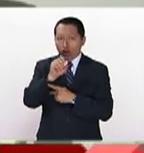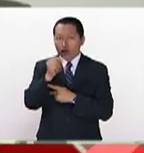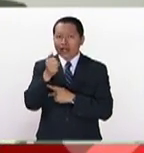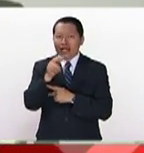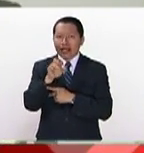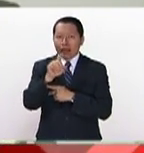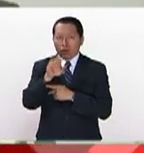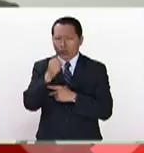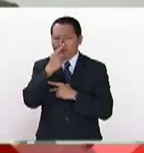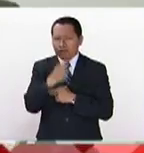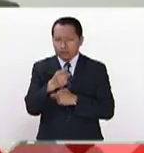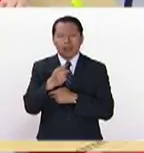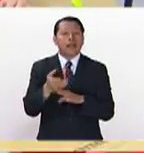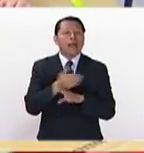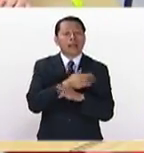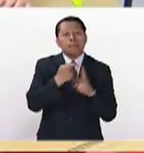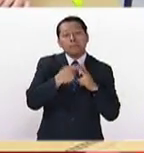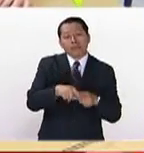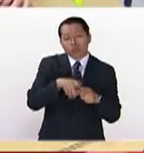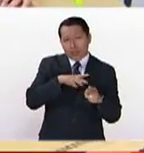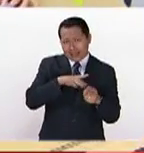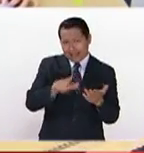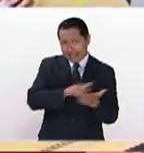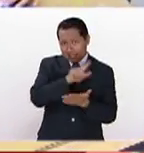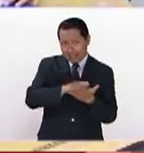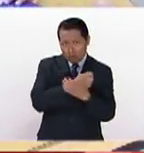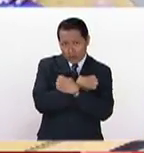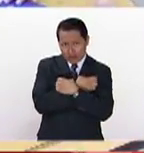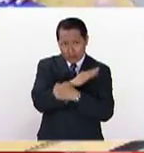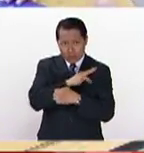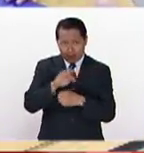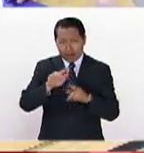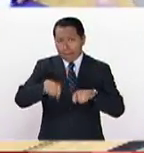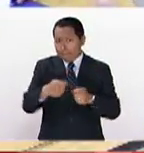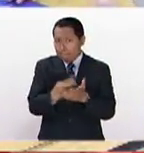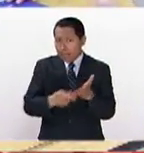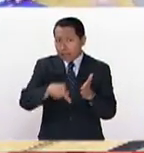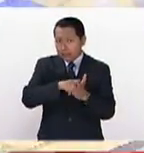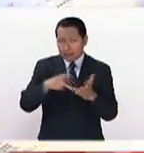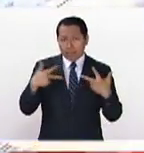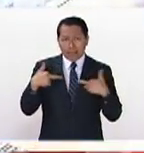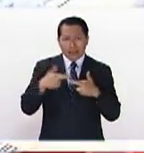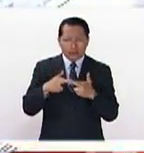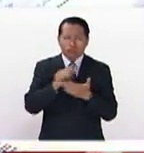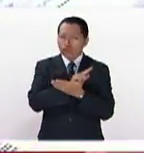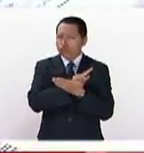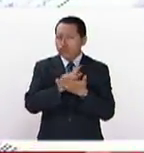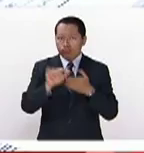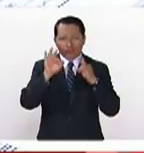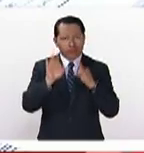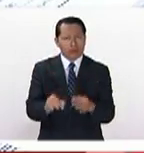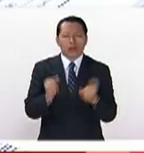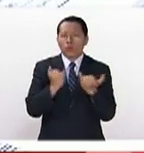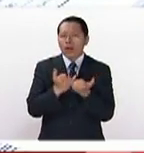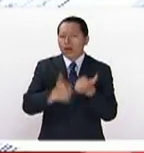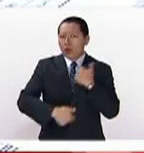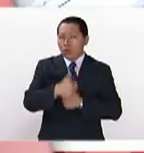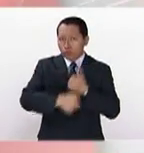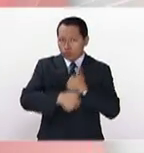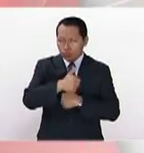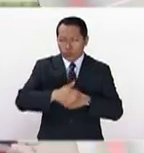Granados, aseguró que desde la implementación de la reforma educativa, la asignación de plazas a maestros es transparente y mediante